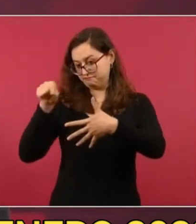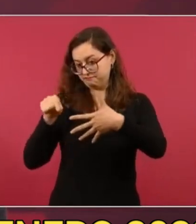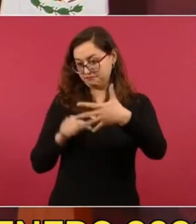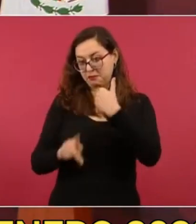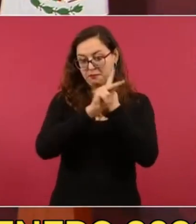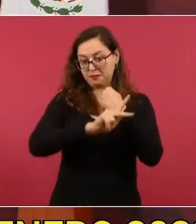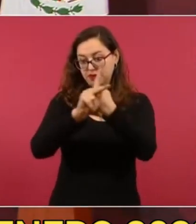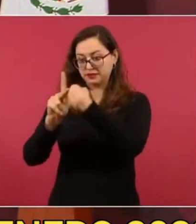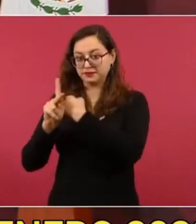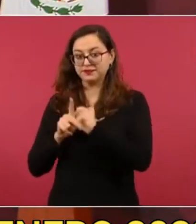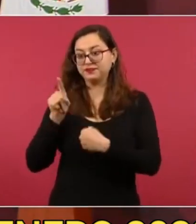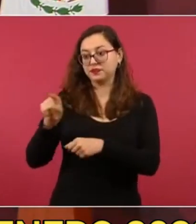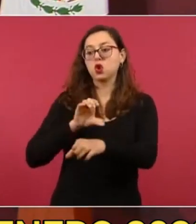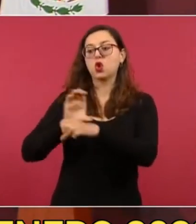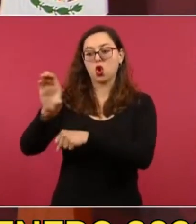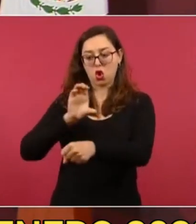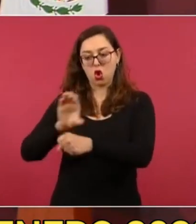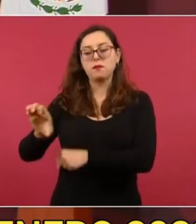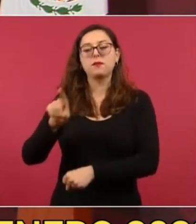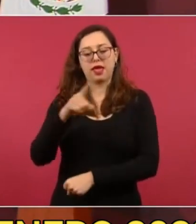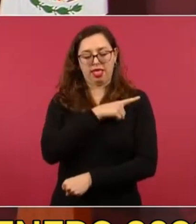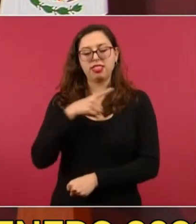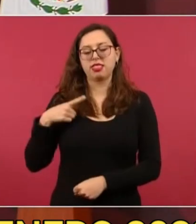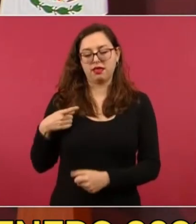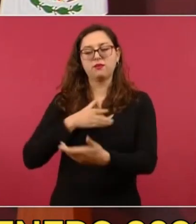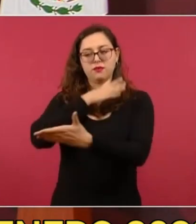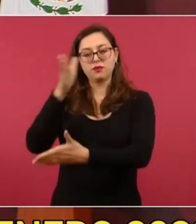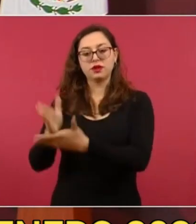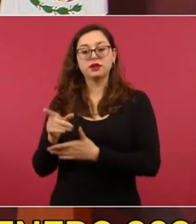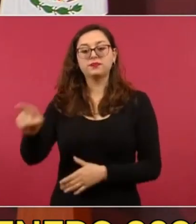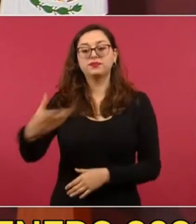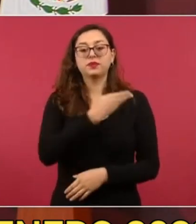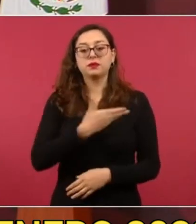Y para hablar con el presidente Gustavo Petro, que es un